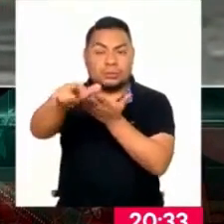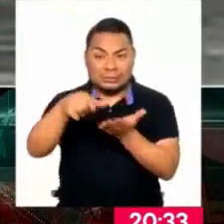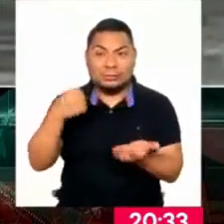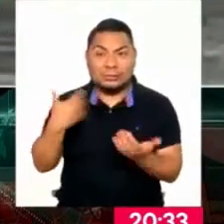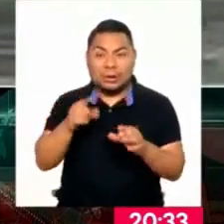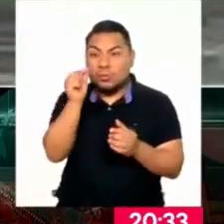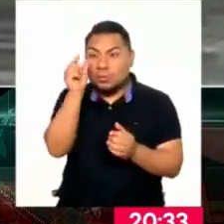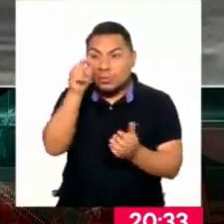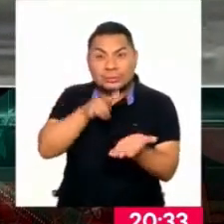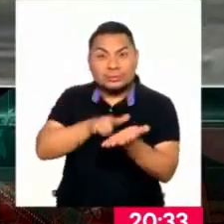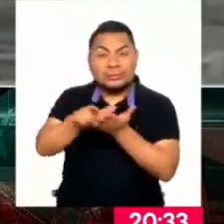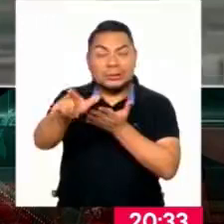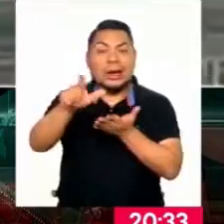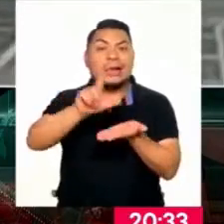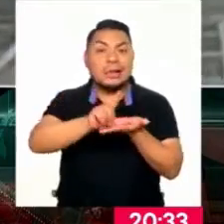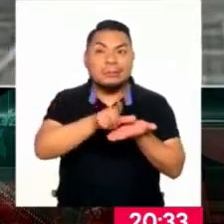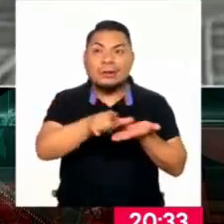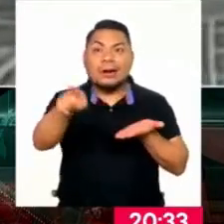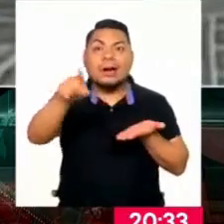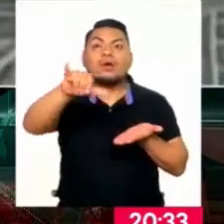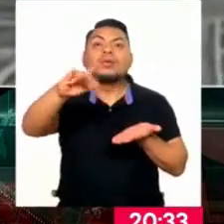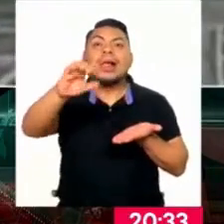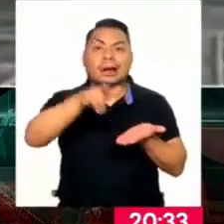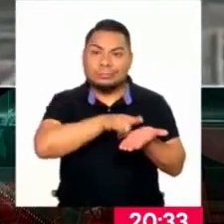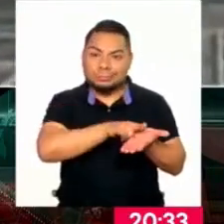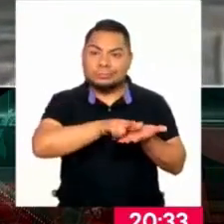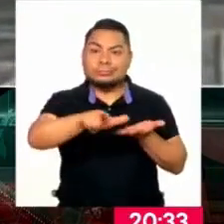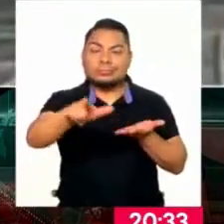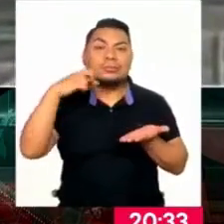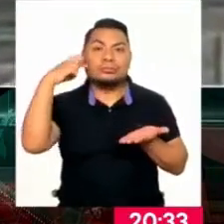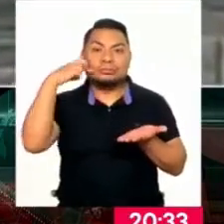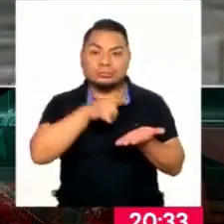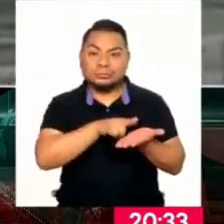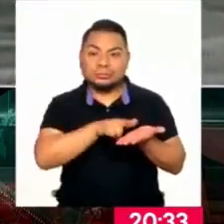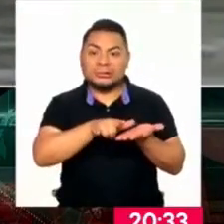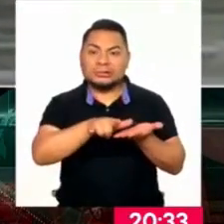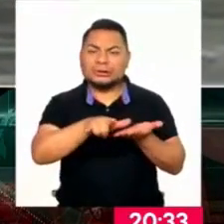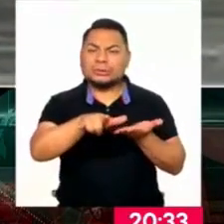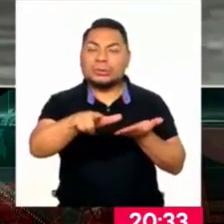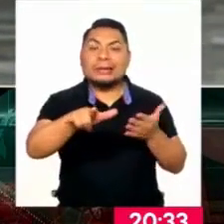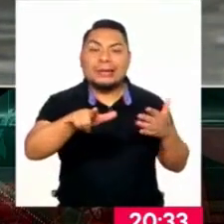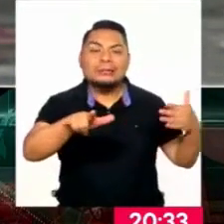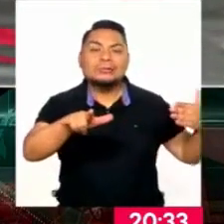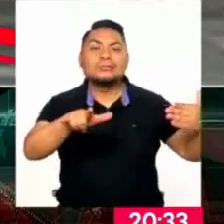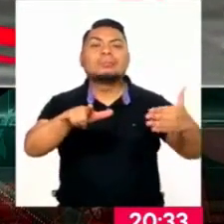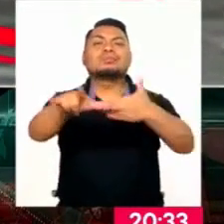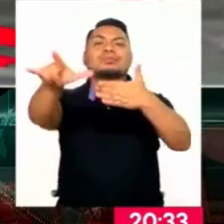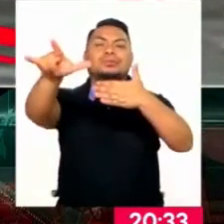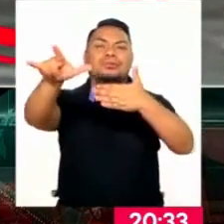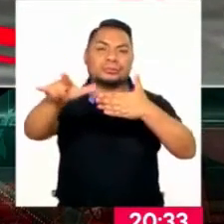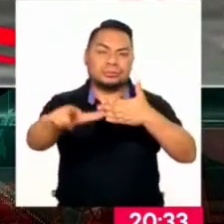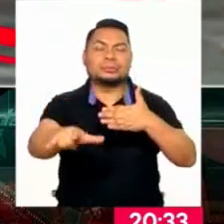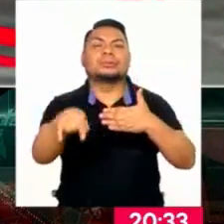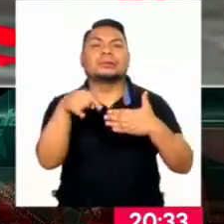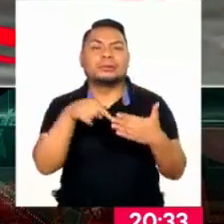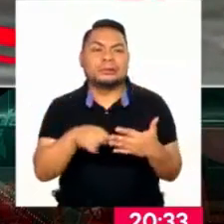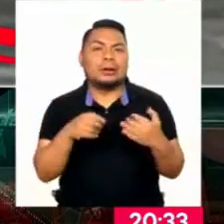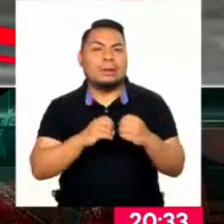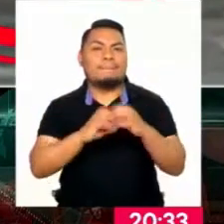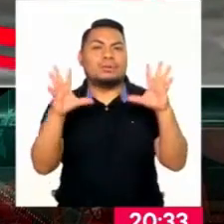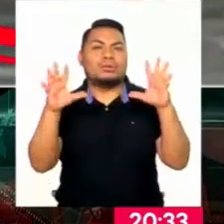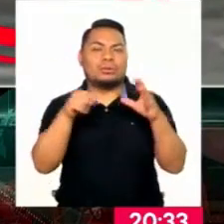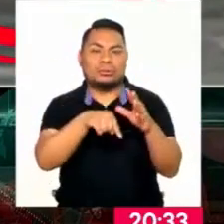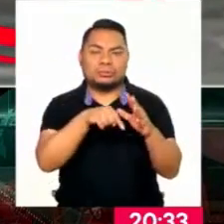despegue, cuando partía de Lima con destino a la ciudad de Juliaca, en la región Puno, chocó con un vehículo del equipo de salvamento y